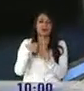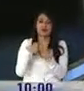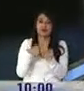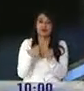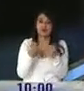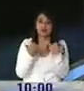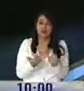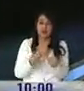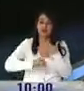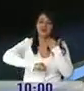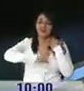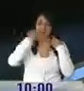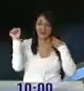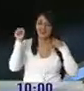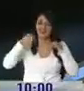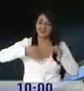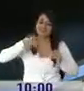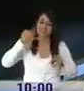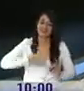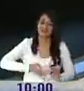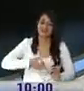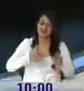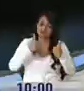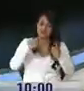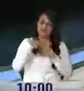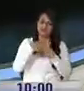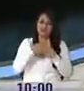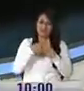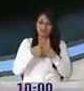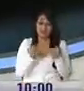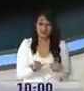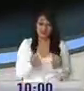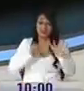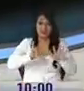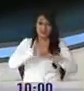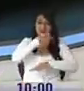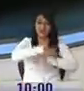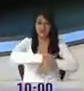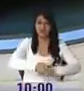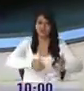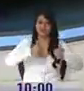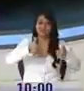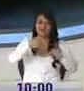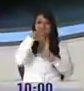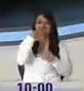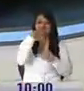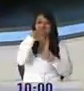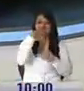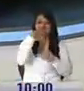ganamos Así que póngale buenas ganas 6 de la tarde todo a ponerle buena energía